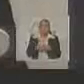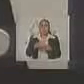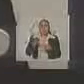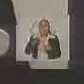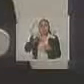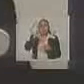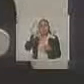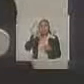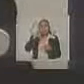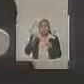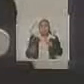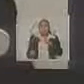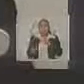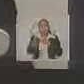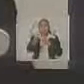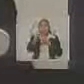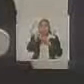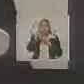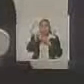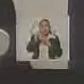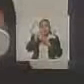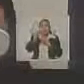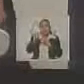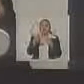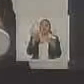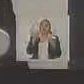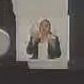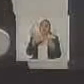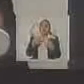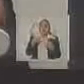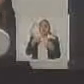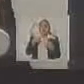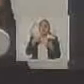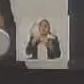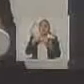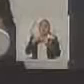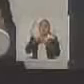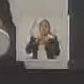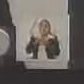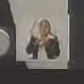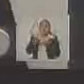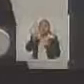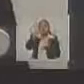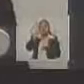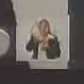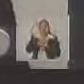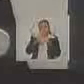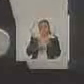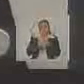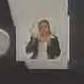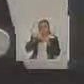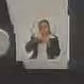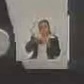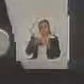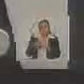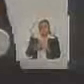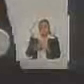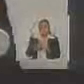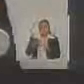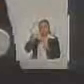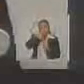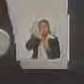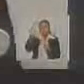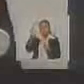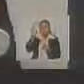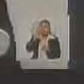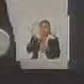drenaje, entre otros muchos temas. Tengo 3 propuestas concretas para poner en orden a las construcciones irregulares. Un periodo de 100